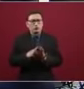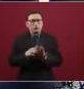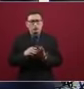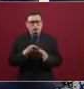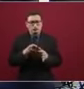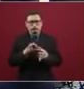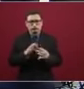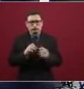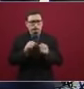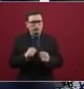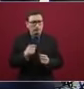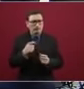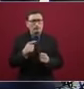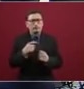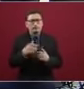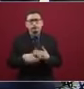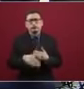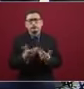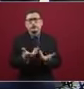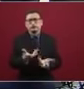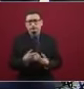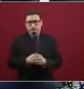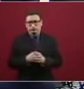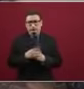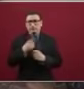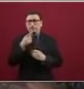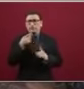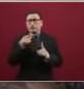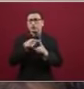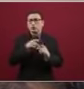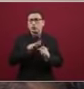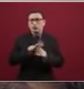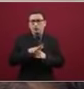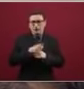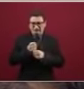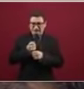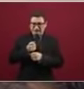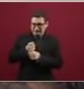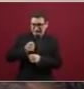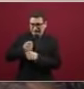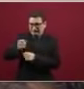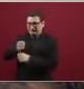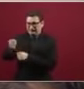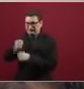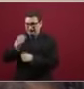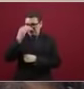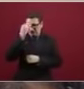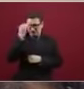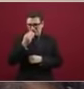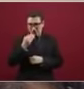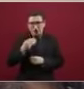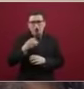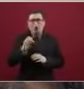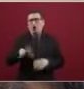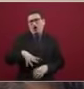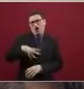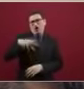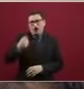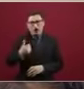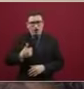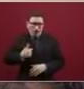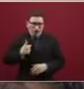van a traer para erradicar torturas, detenciones arbitrarias, ejecuciones sumarias, que